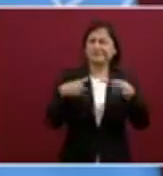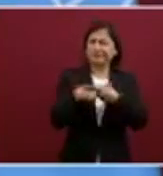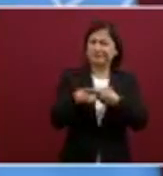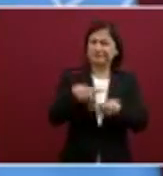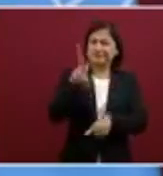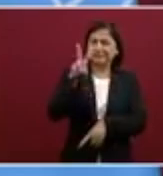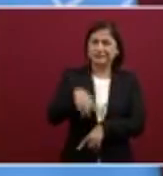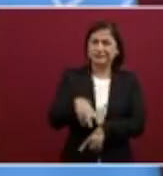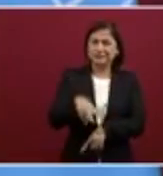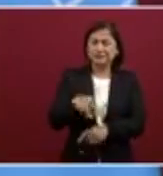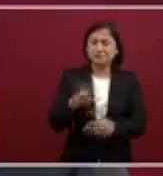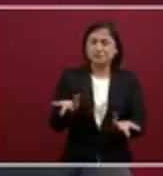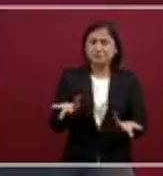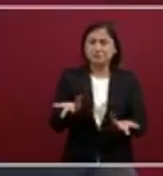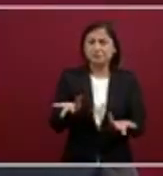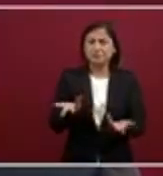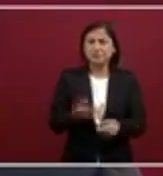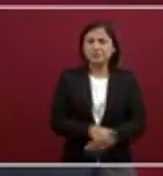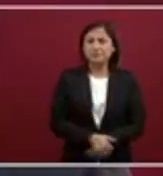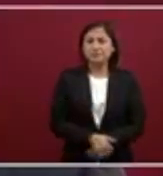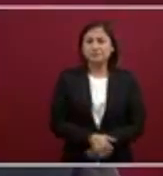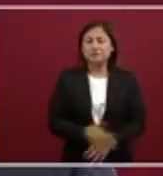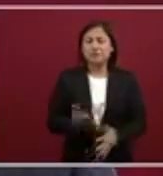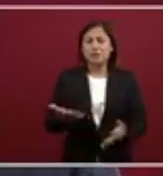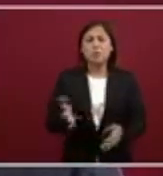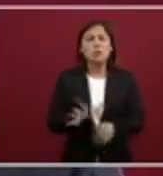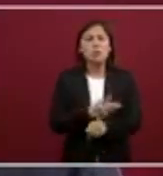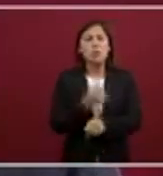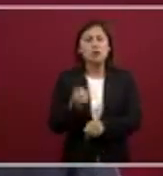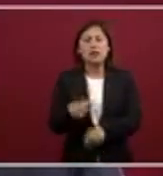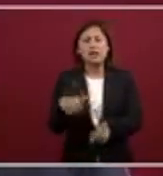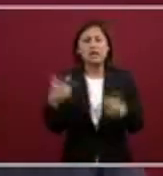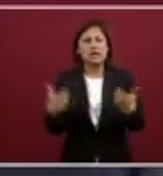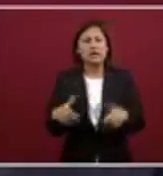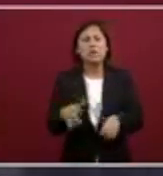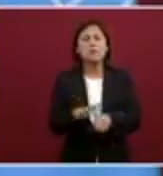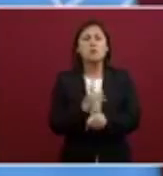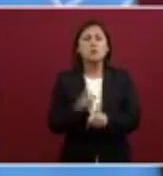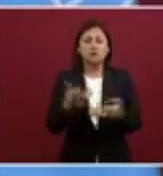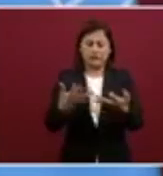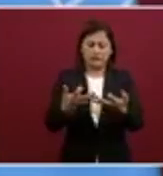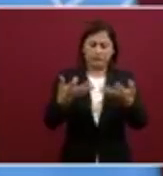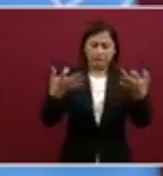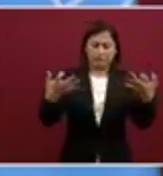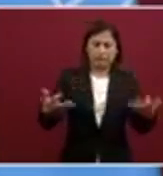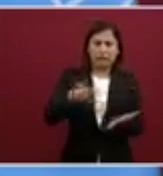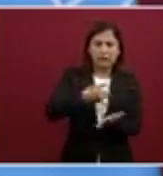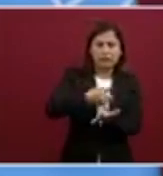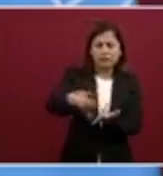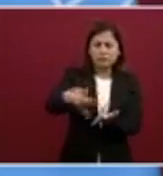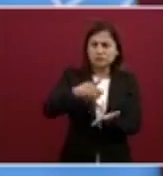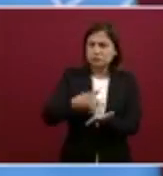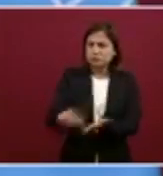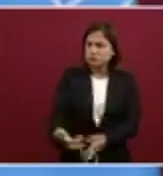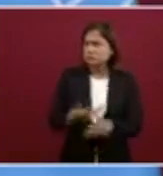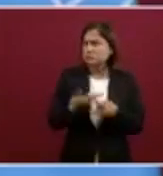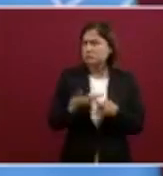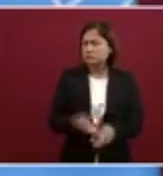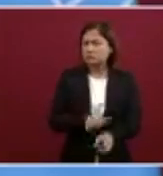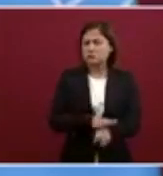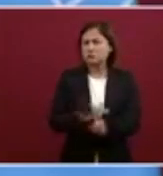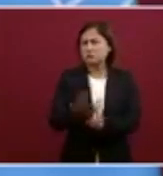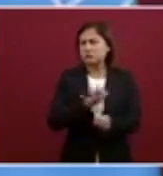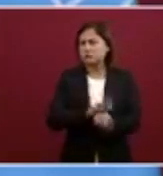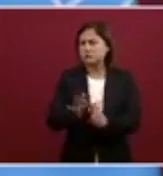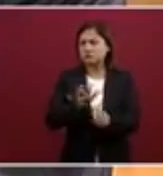contradicción. Son buenas tierras para la producción agropecuaria, selvas, hay